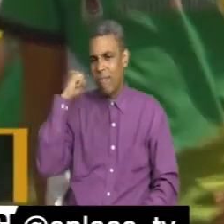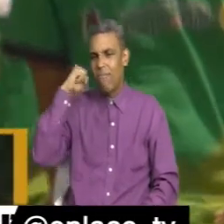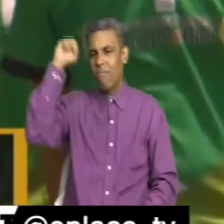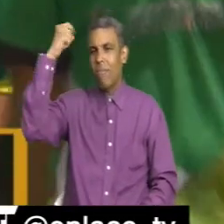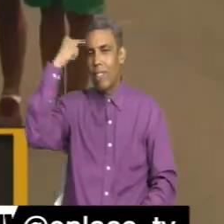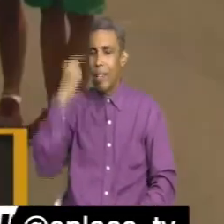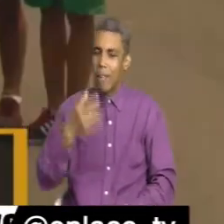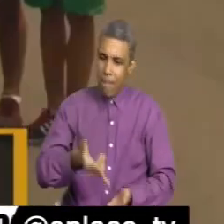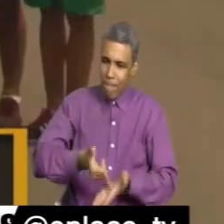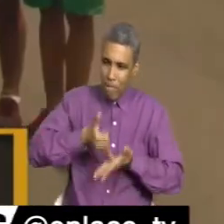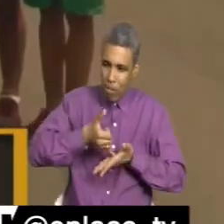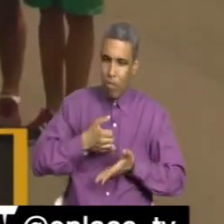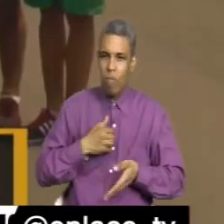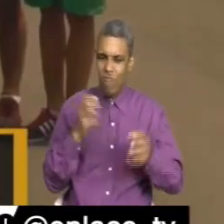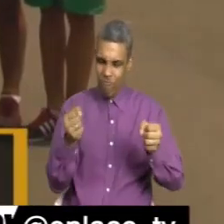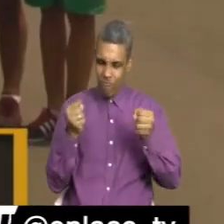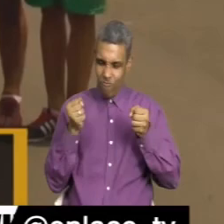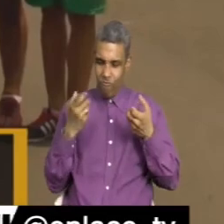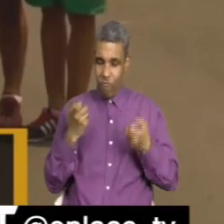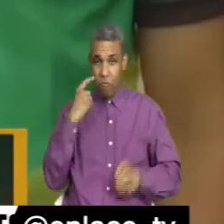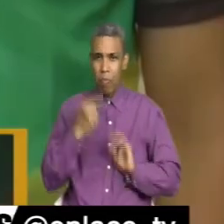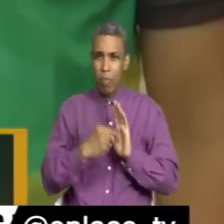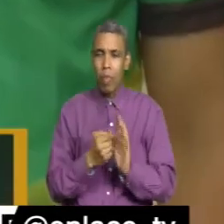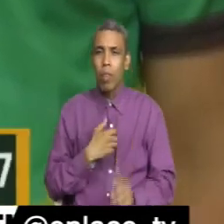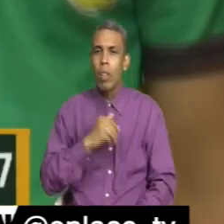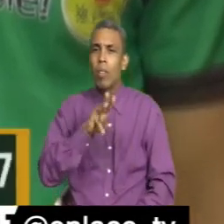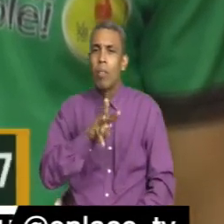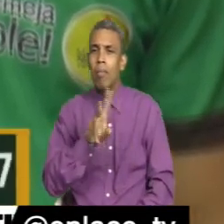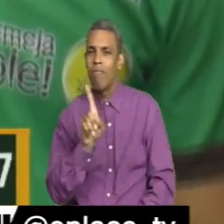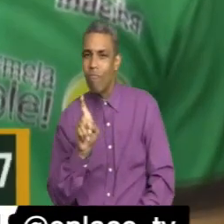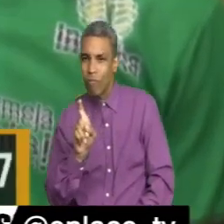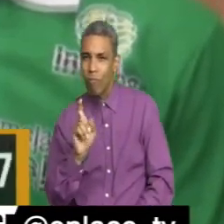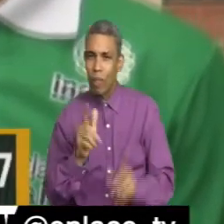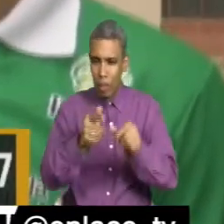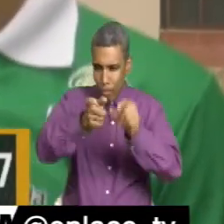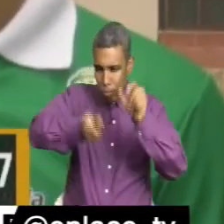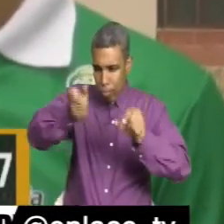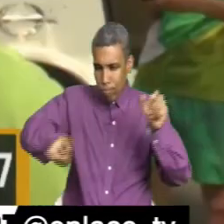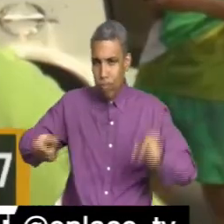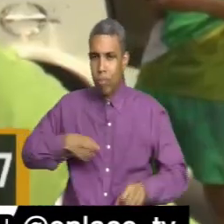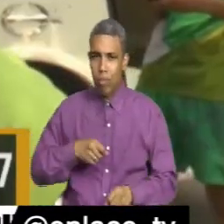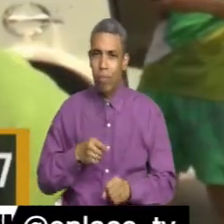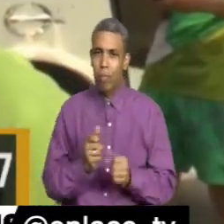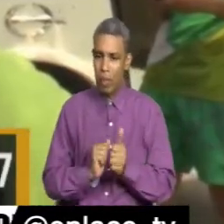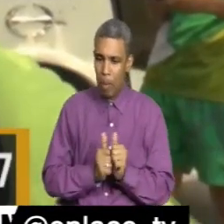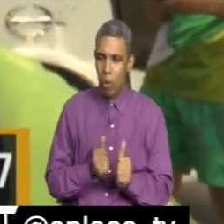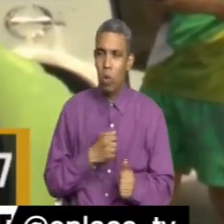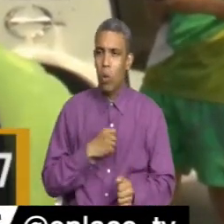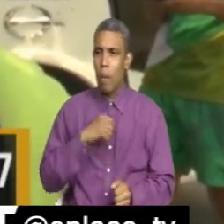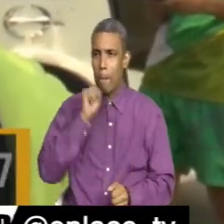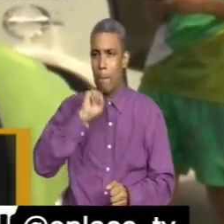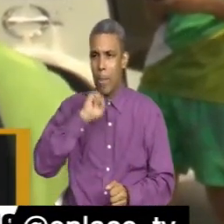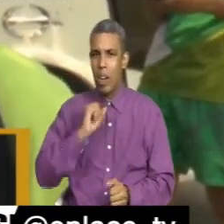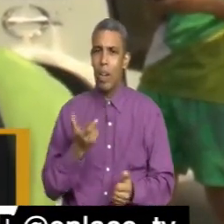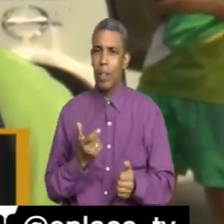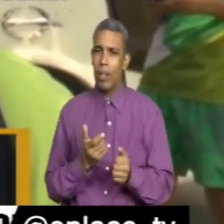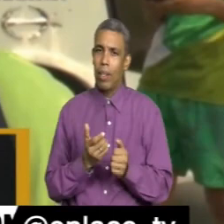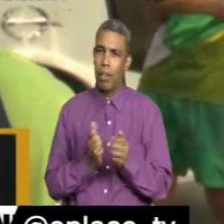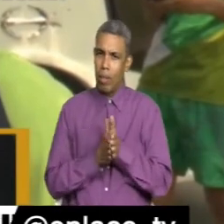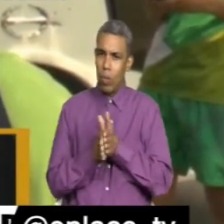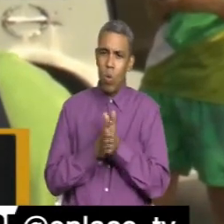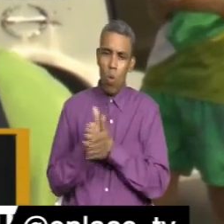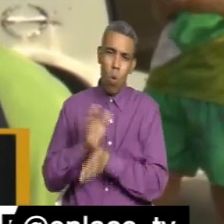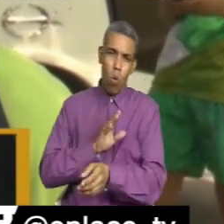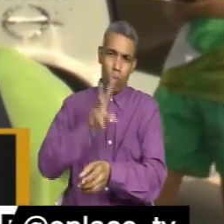36 deportistas barranqueños viajaron para la fase departamental de los Juegos Supérate Intercolegiados. Es importante